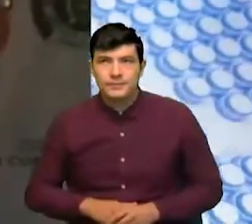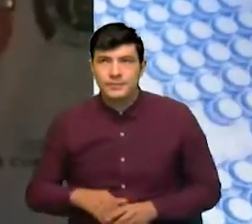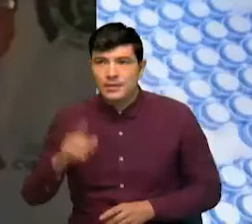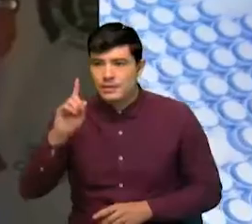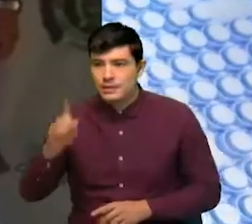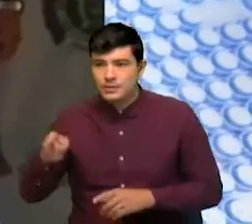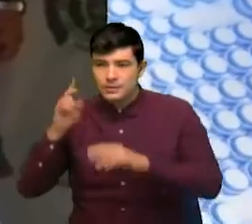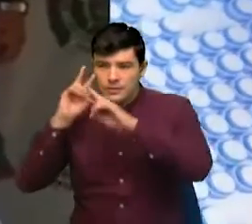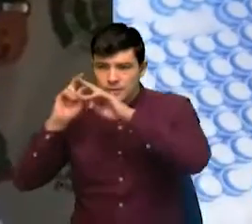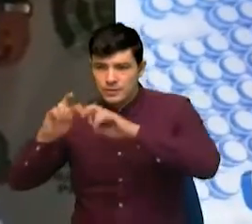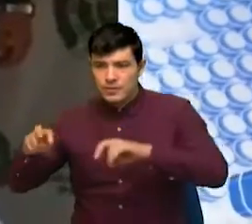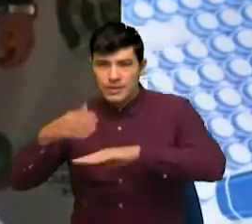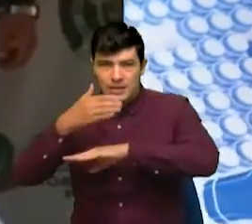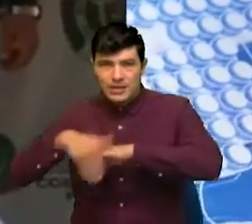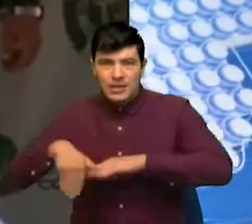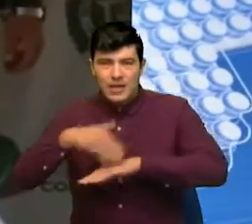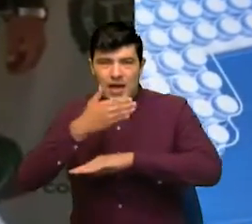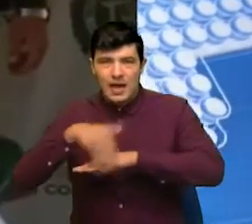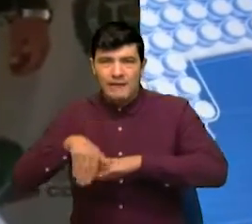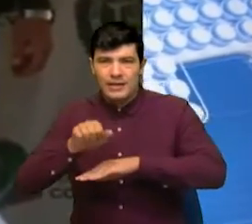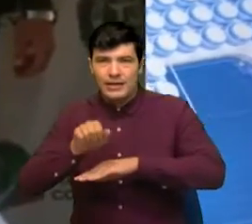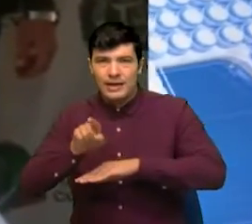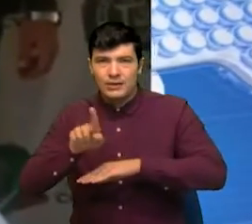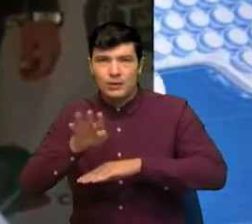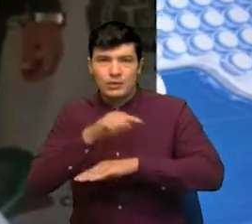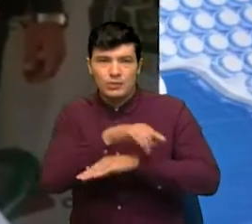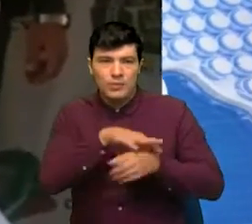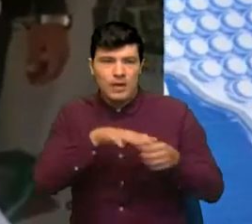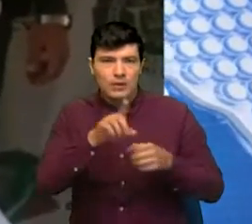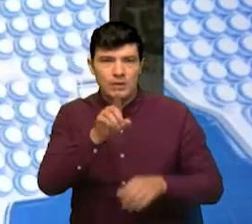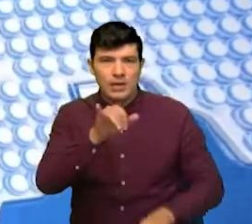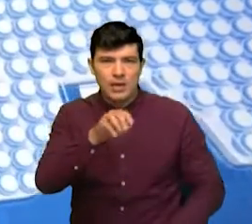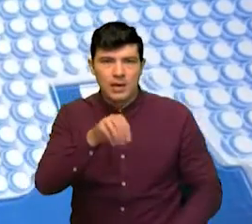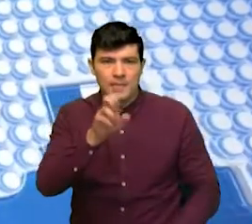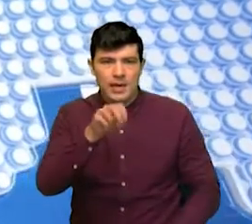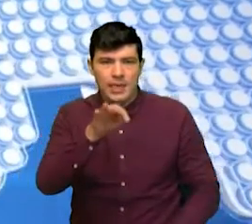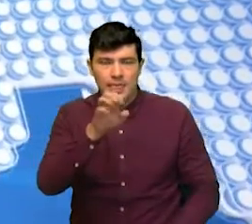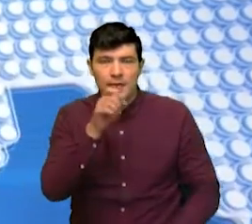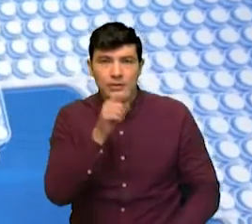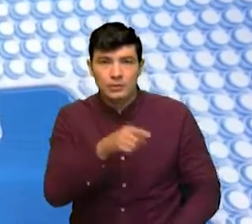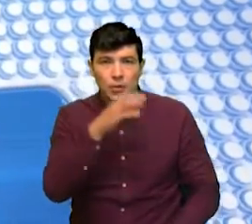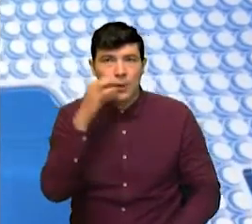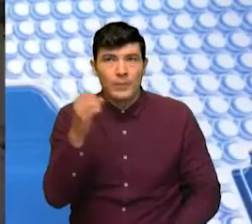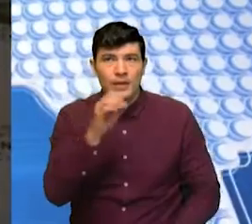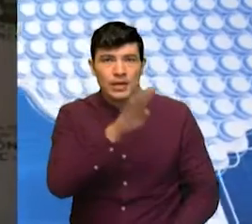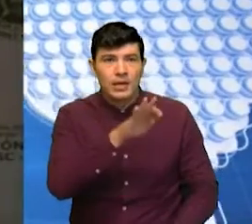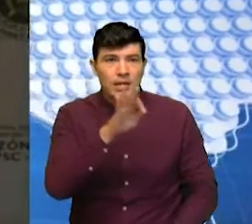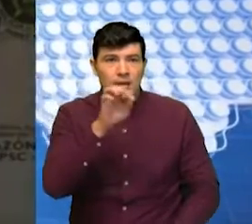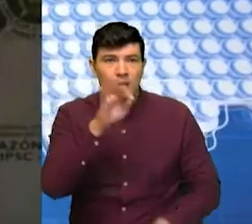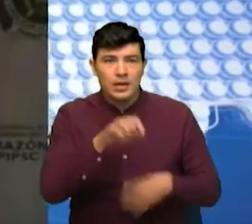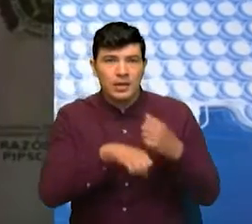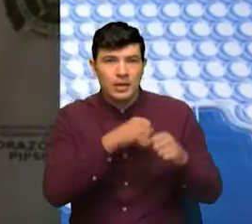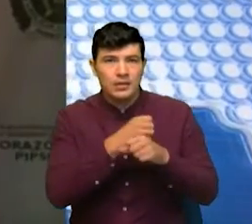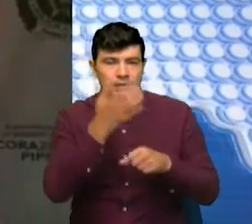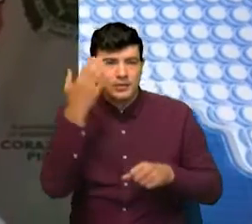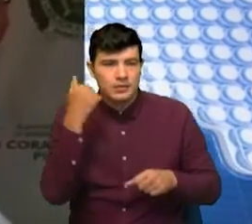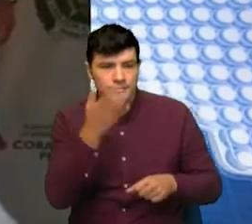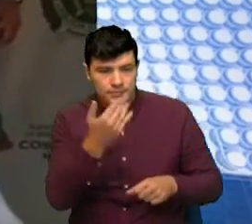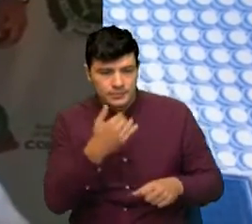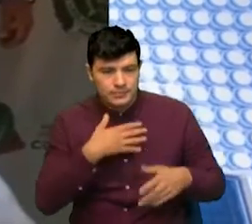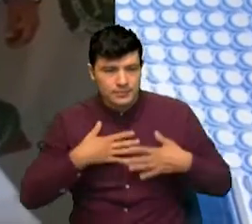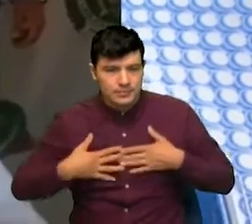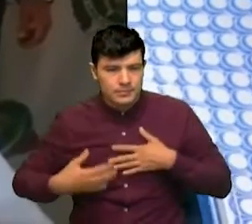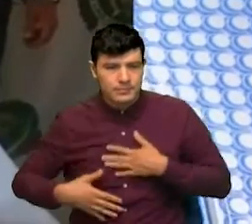Mediante patrullaje urbano en la avenida 14 del barrio Diamante, se logró la captura en flagrancia de un hombre de 48 años a quien se le practicó un registro